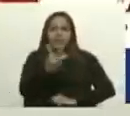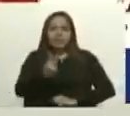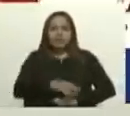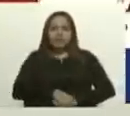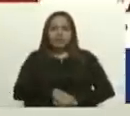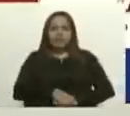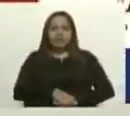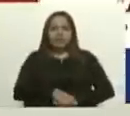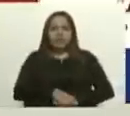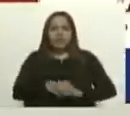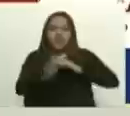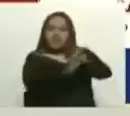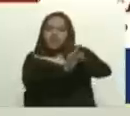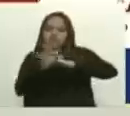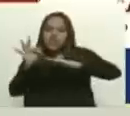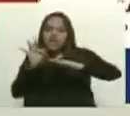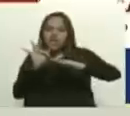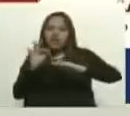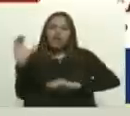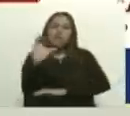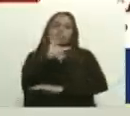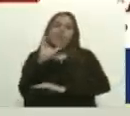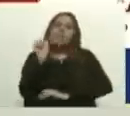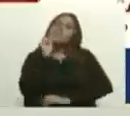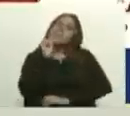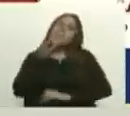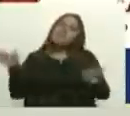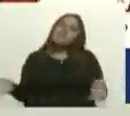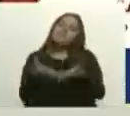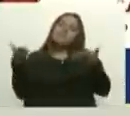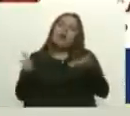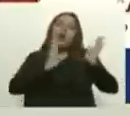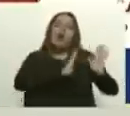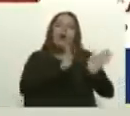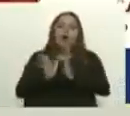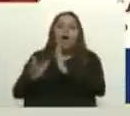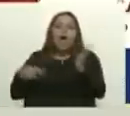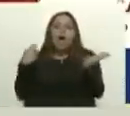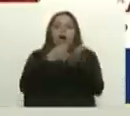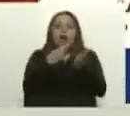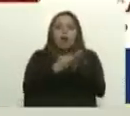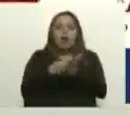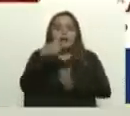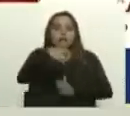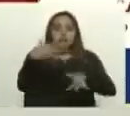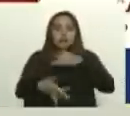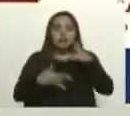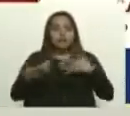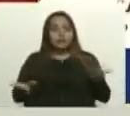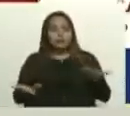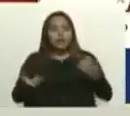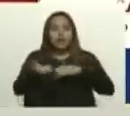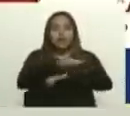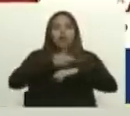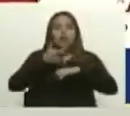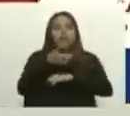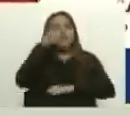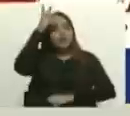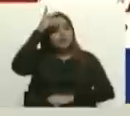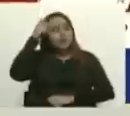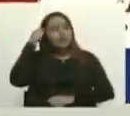por la frontera con Colombia. ¿Quién promovió, organizó y financió esa actividad? El gobierno de Donald